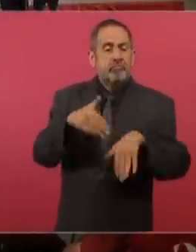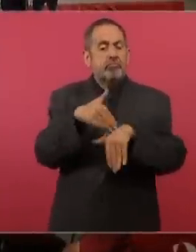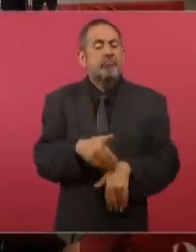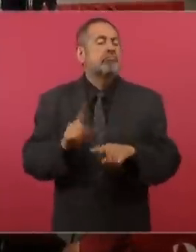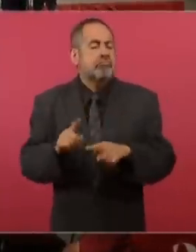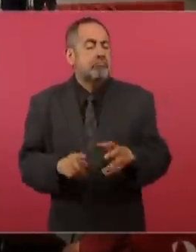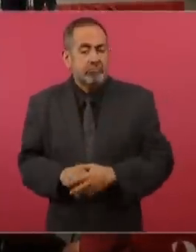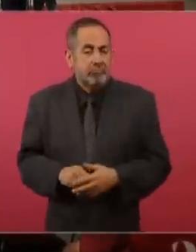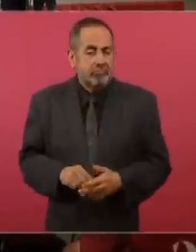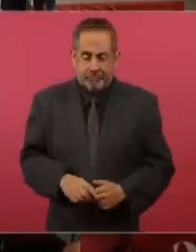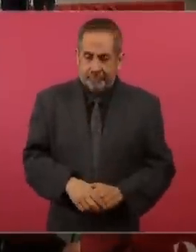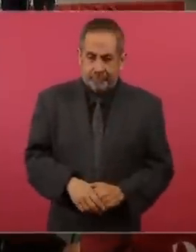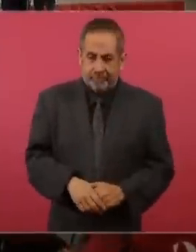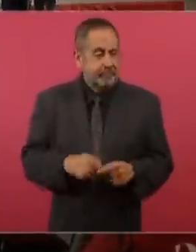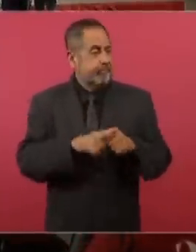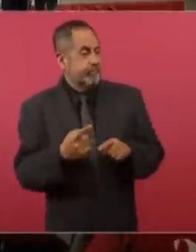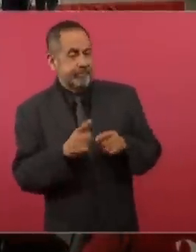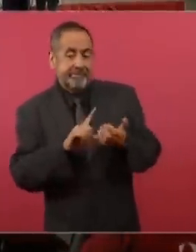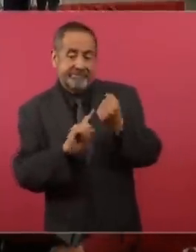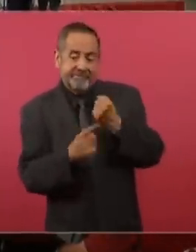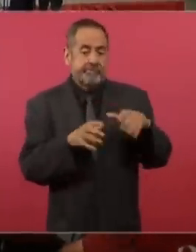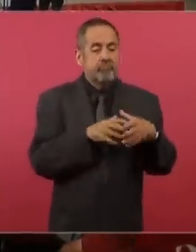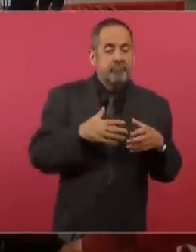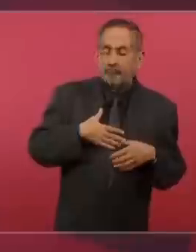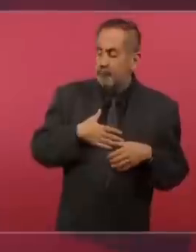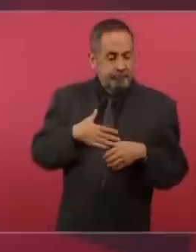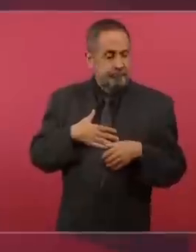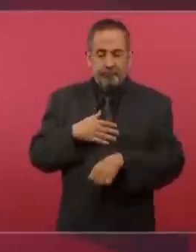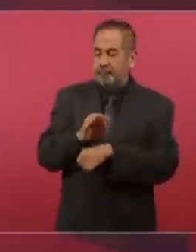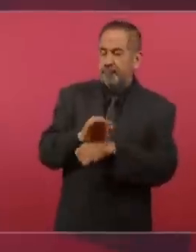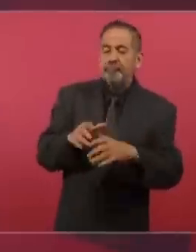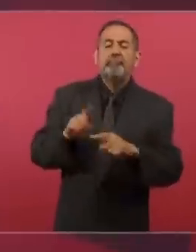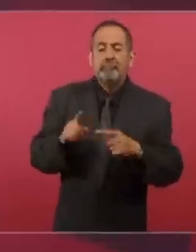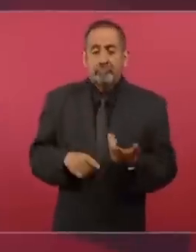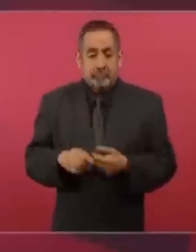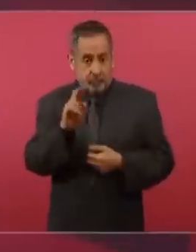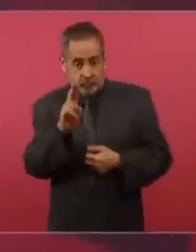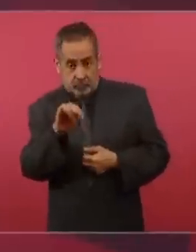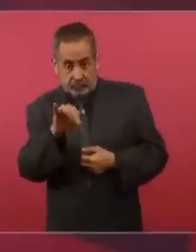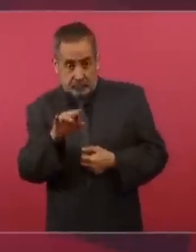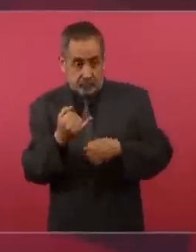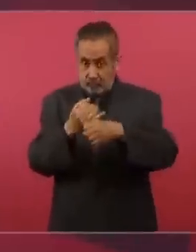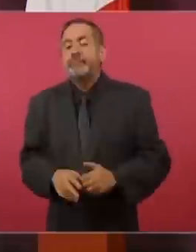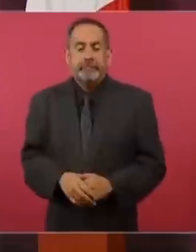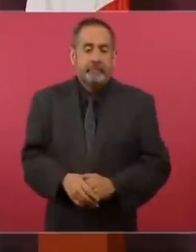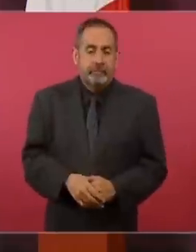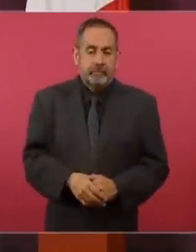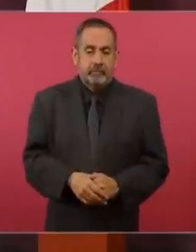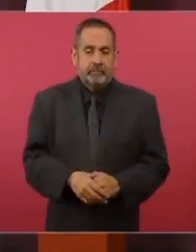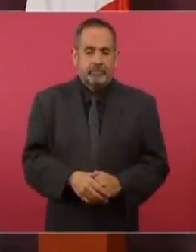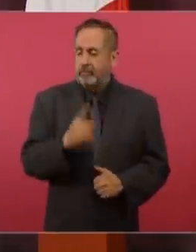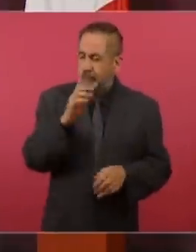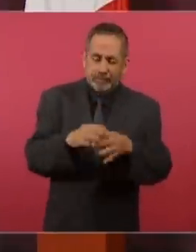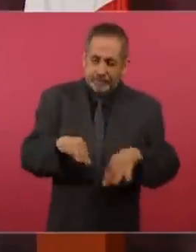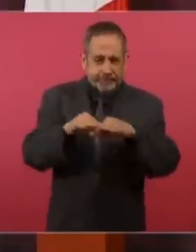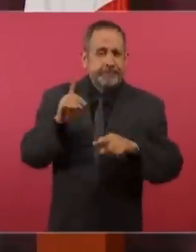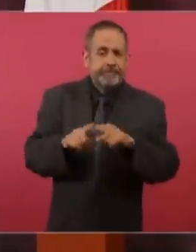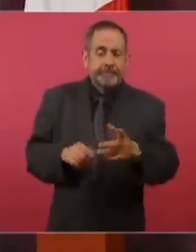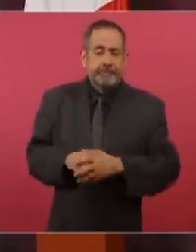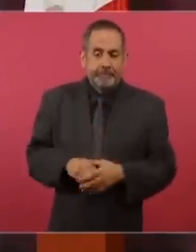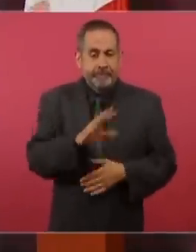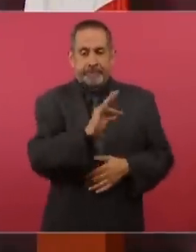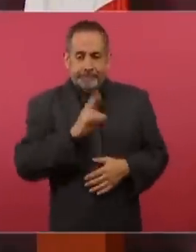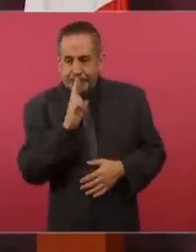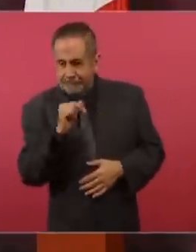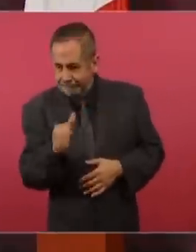Univisión? ¿Qué tipo de intereses defiende Univisión? ¿Informa Univisión o manipula Univisión? Y lo más importante, que eso sí no